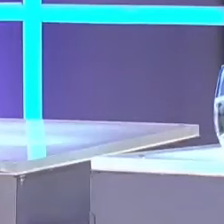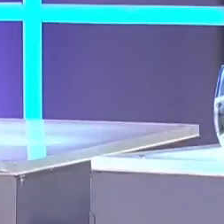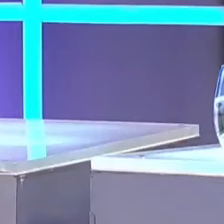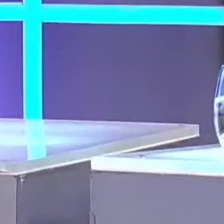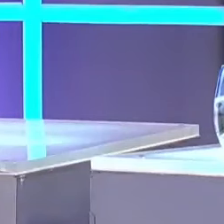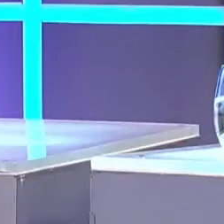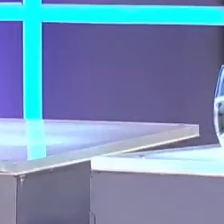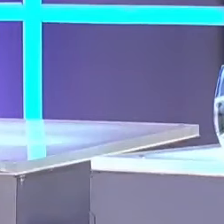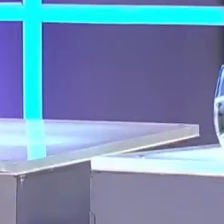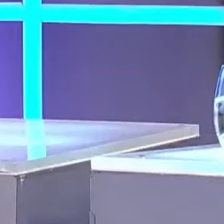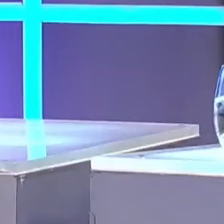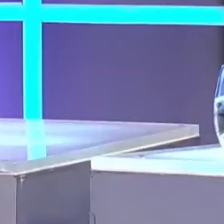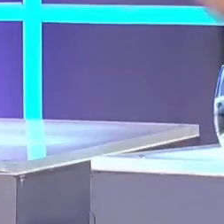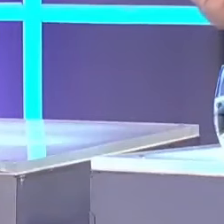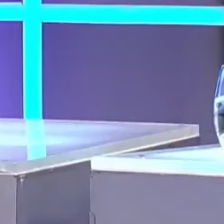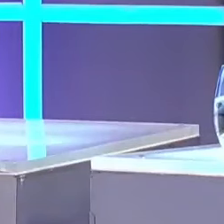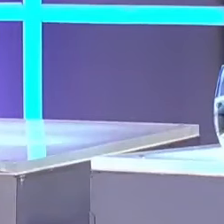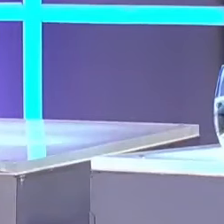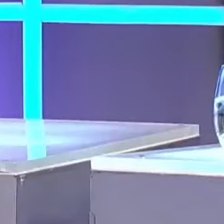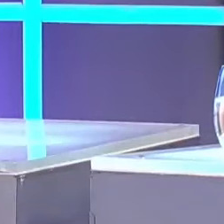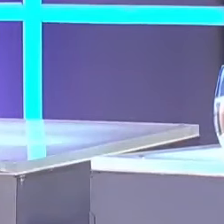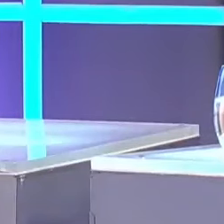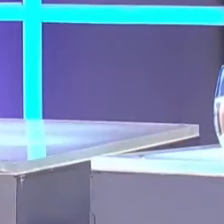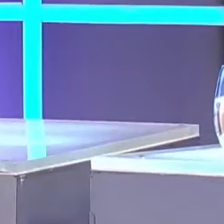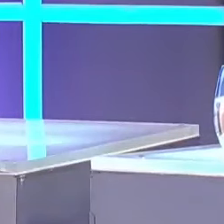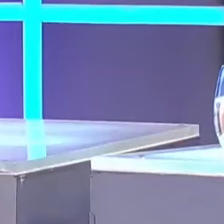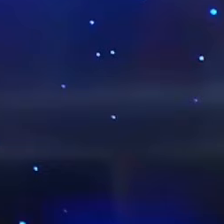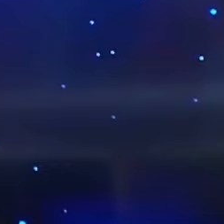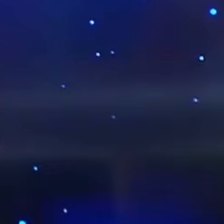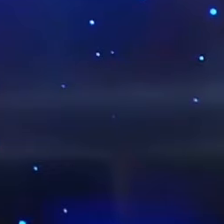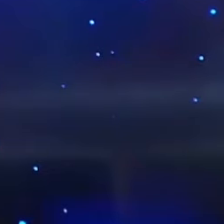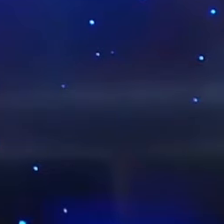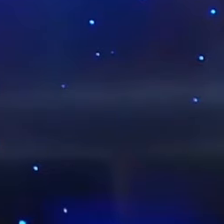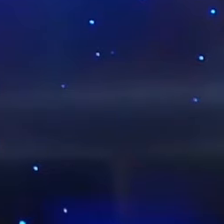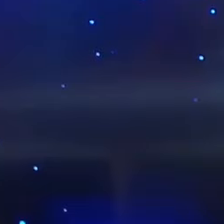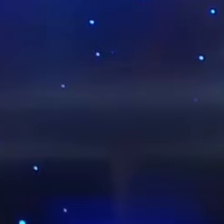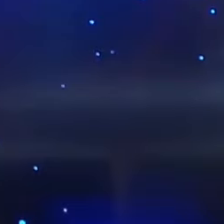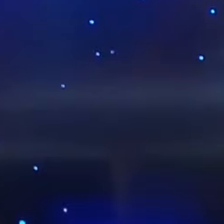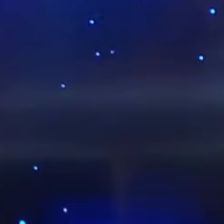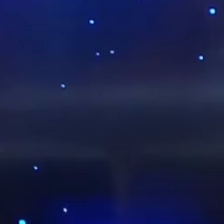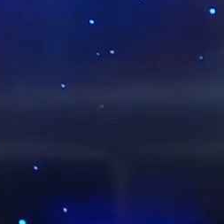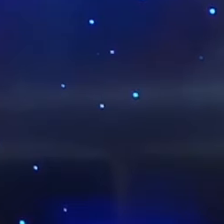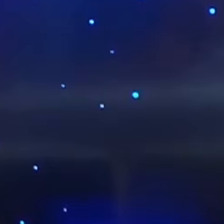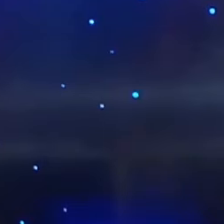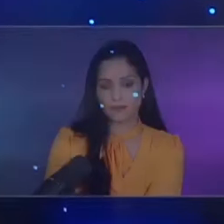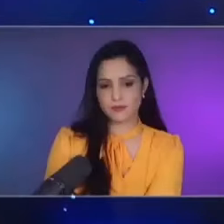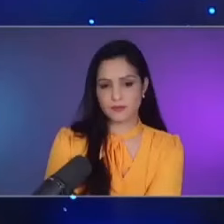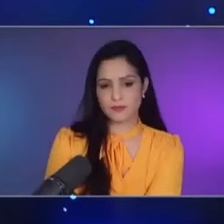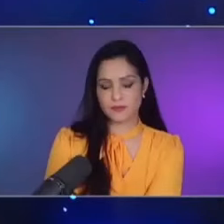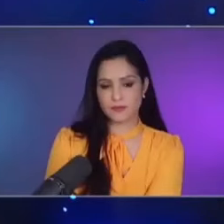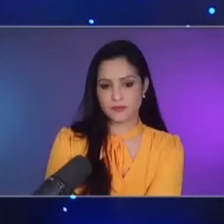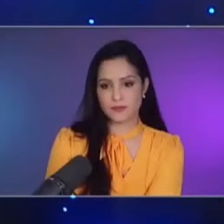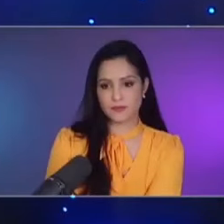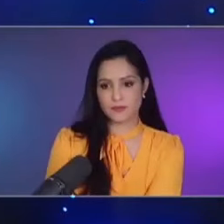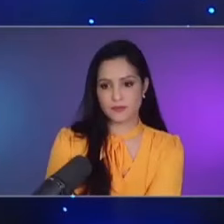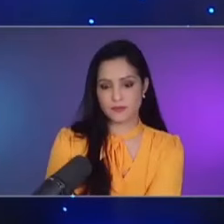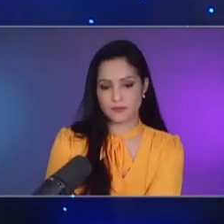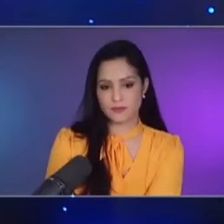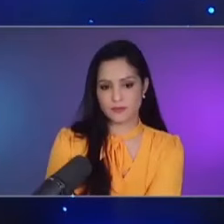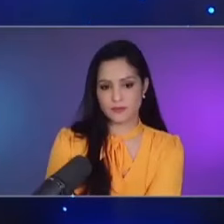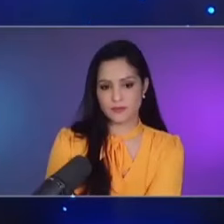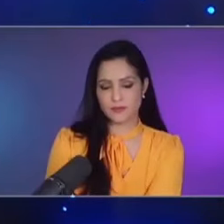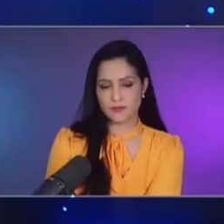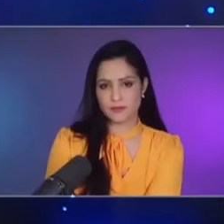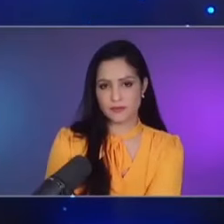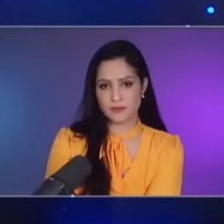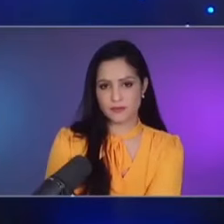hace mejor en matemática por ejemplo Ahora no quiero no quiero que cerremos sin reiterar hay una evidencia de la